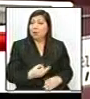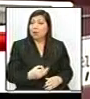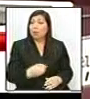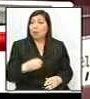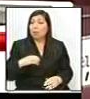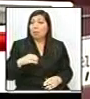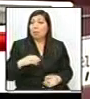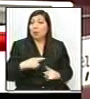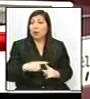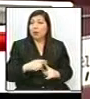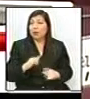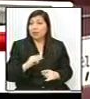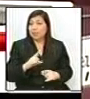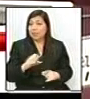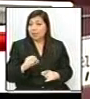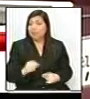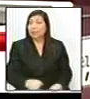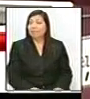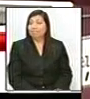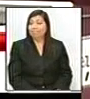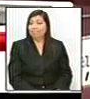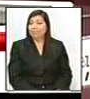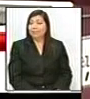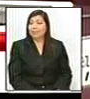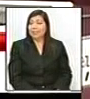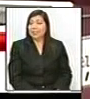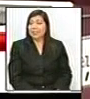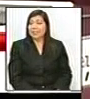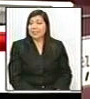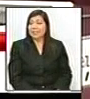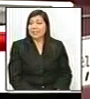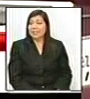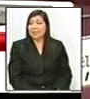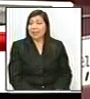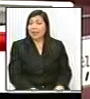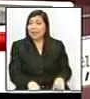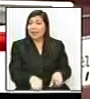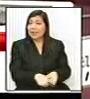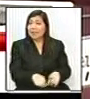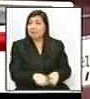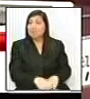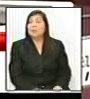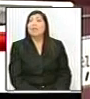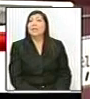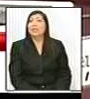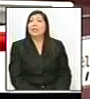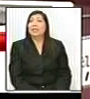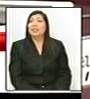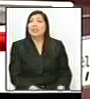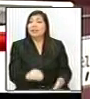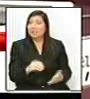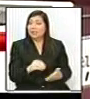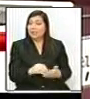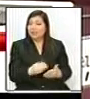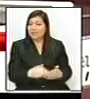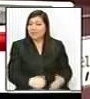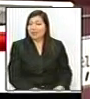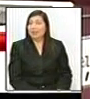Portillo, le agradecemos, señor ministro. Señor ministro, también hacerle una pregunta